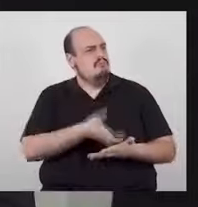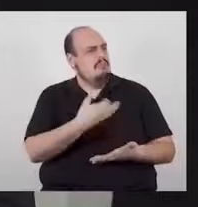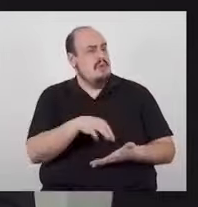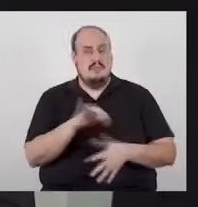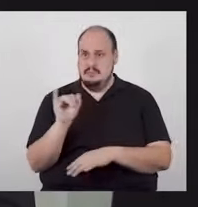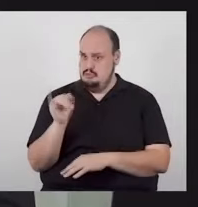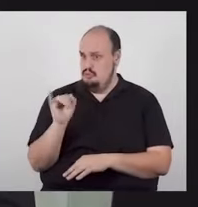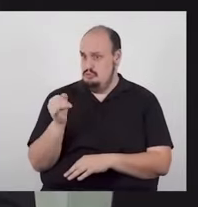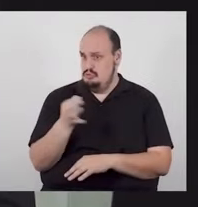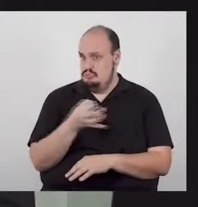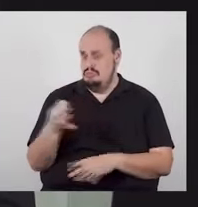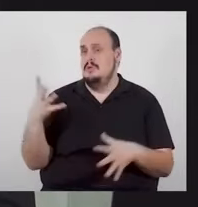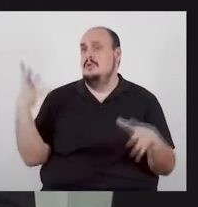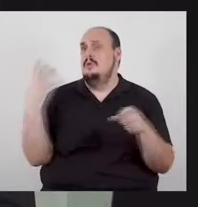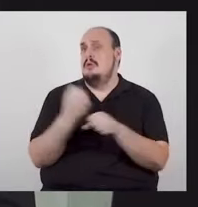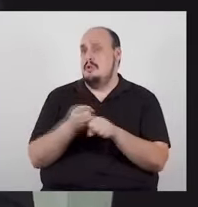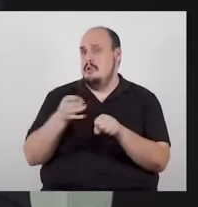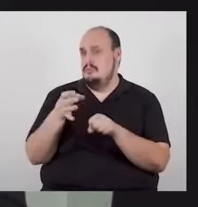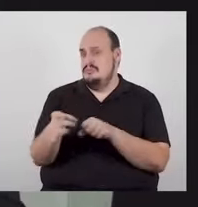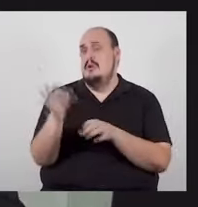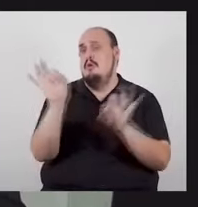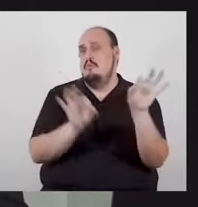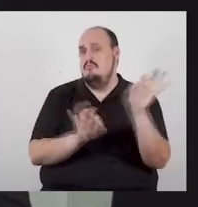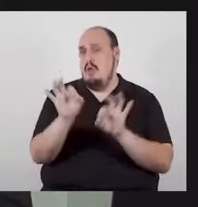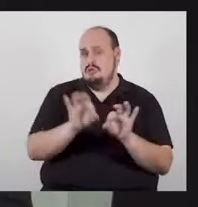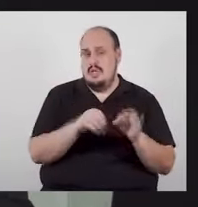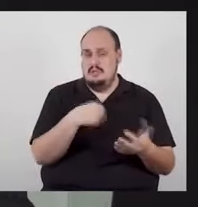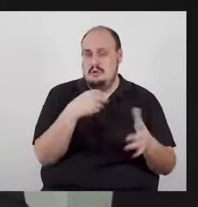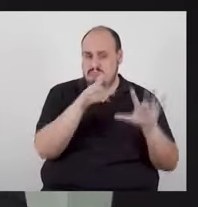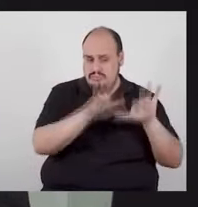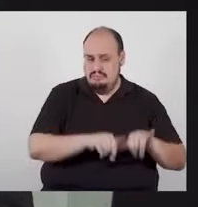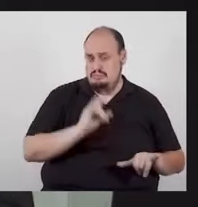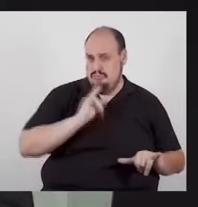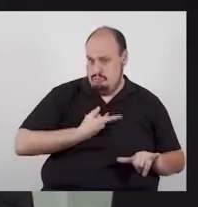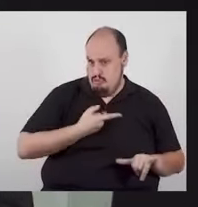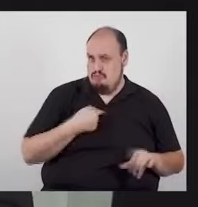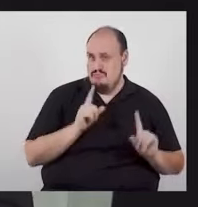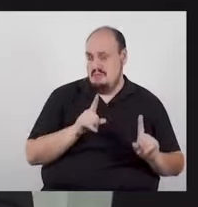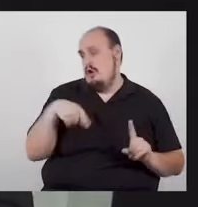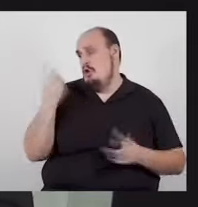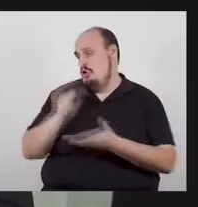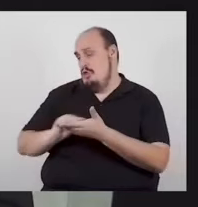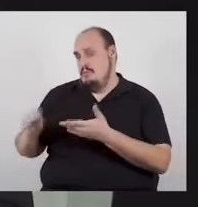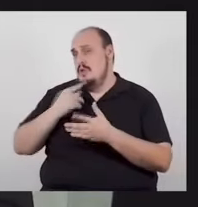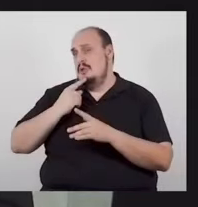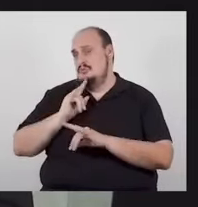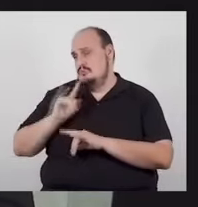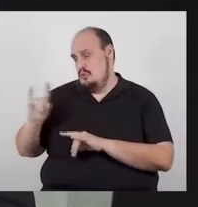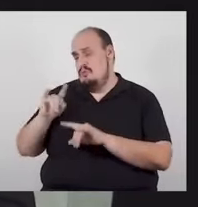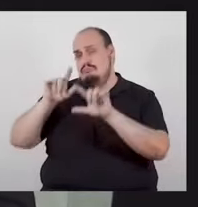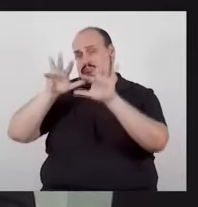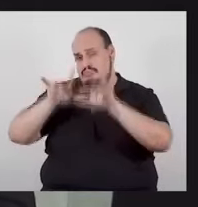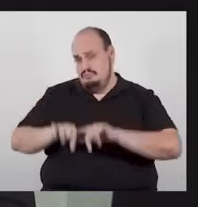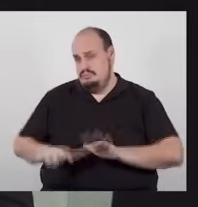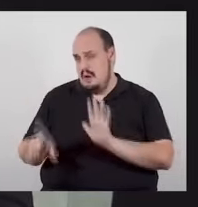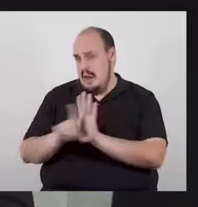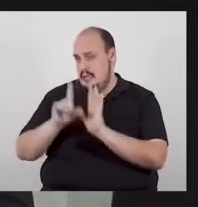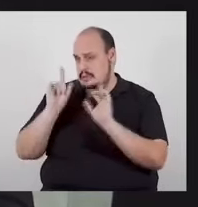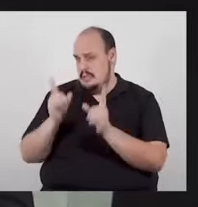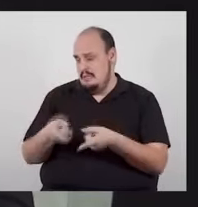sí. Ese es el paso que viene. En hay proyectos, hay proyectos de mi autoría, hay proyectos de otros diputados, de otros legisladores que